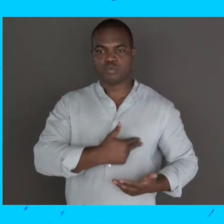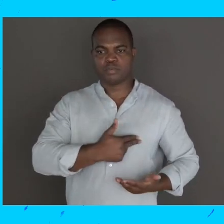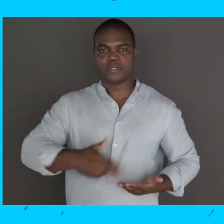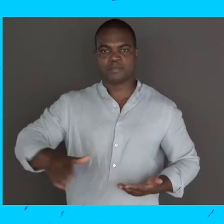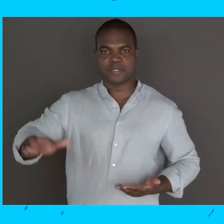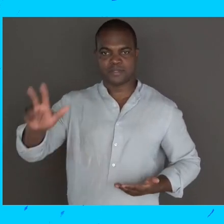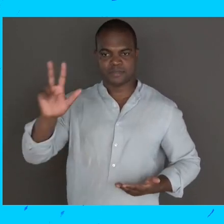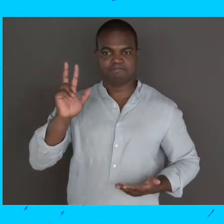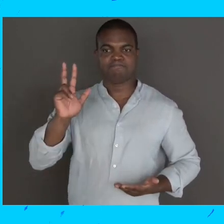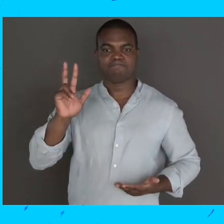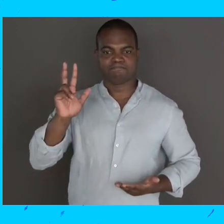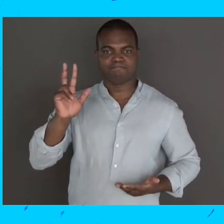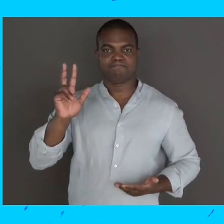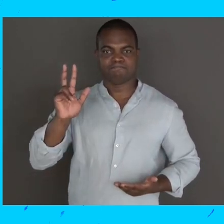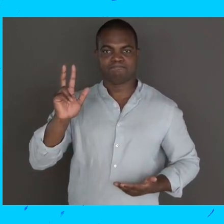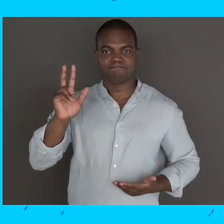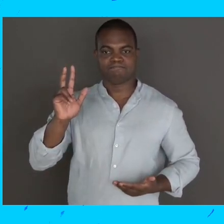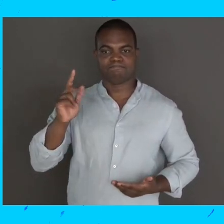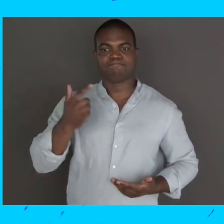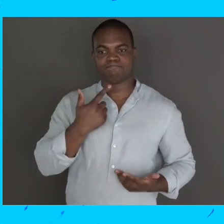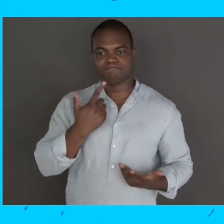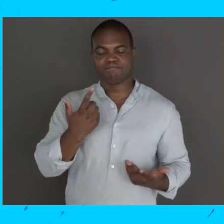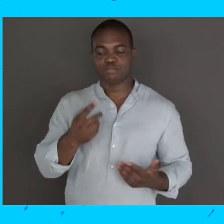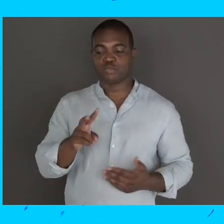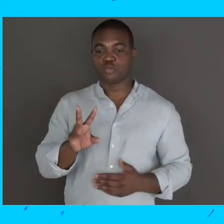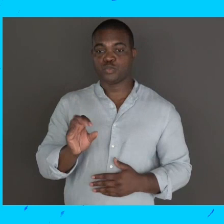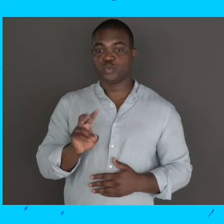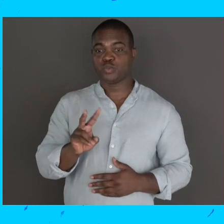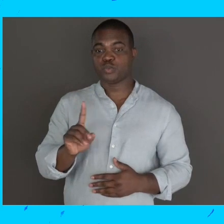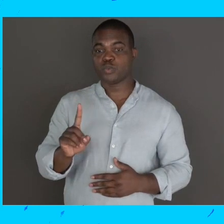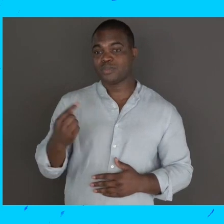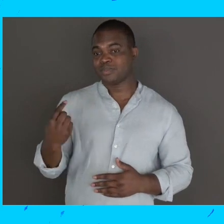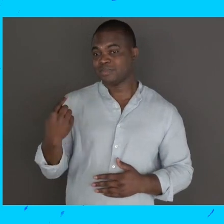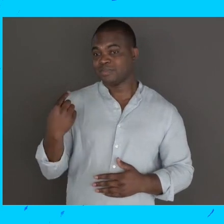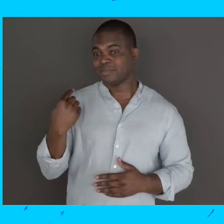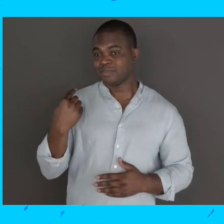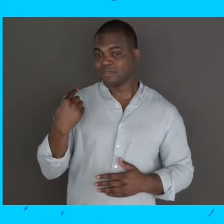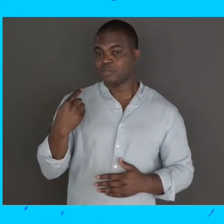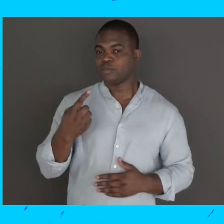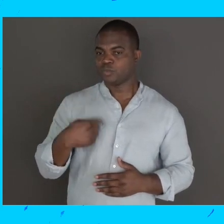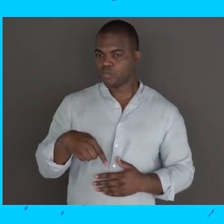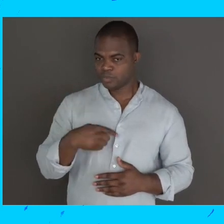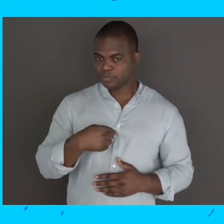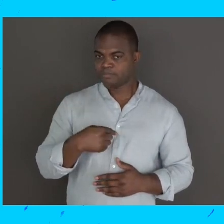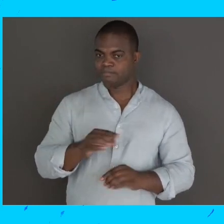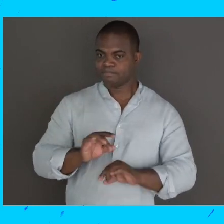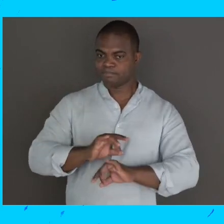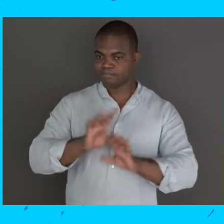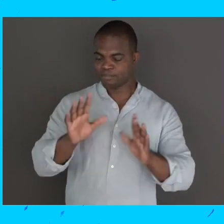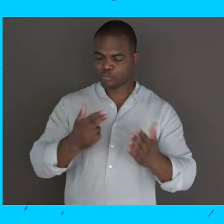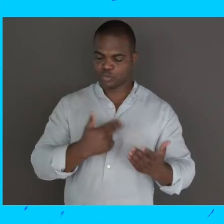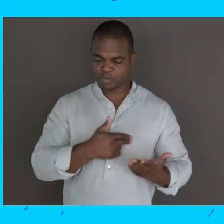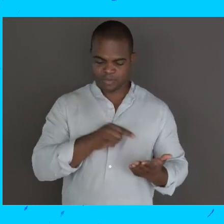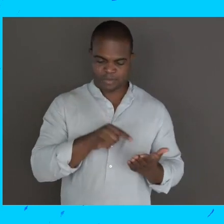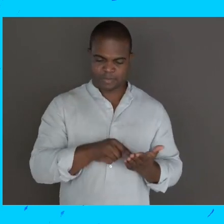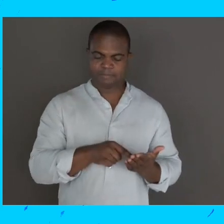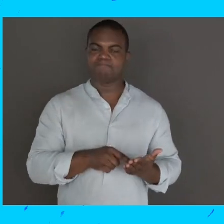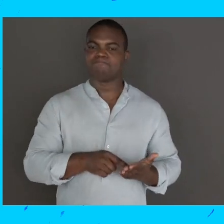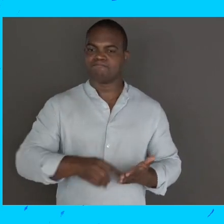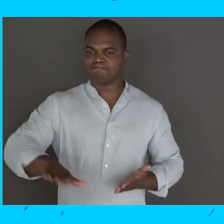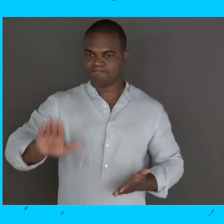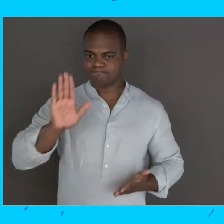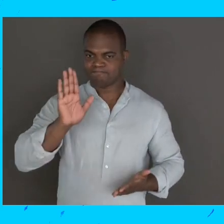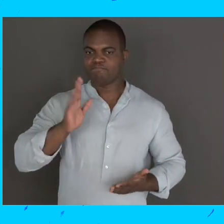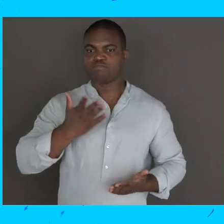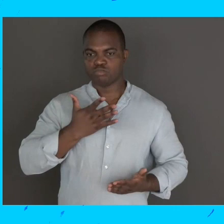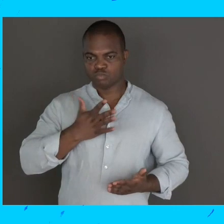salud basada sobre las competencias que puedan promocionar la importancia y la utilidad de los servicios